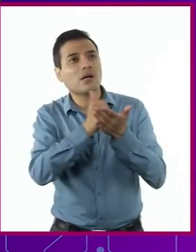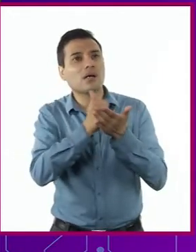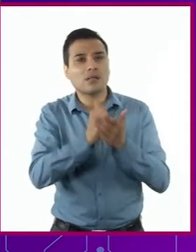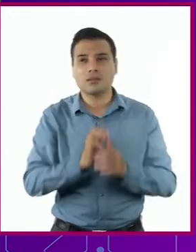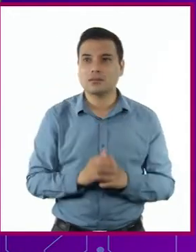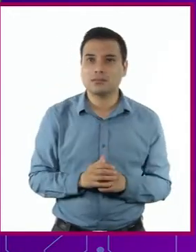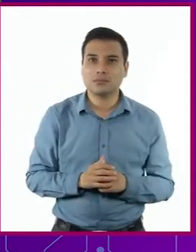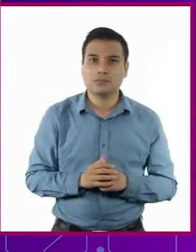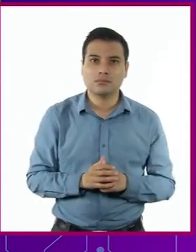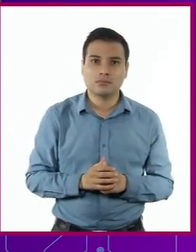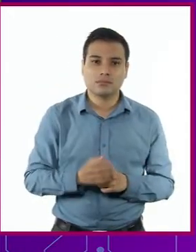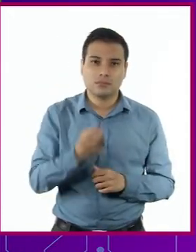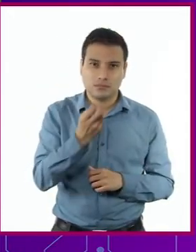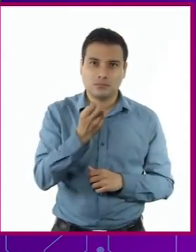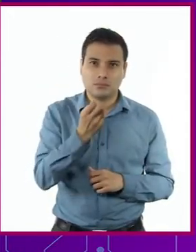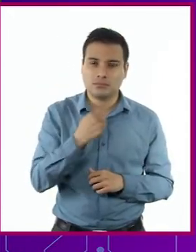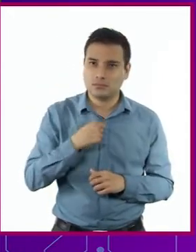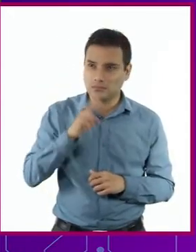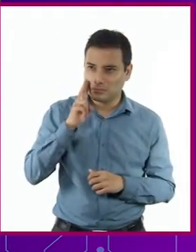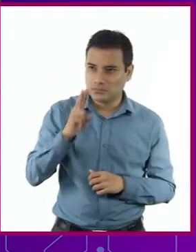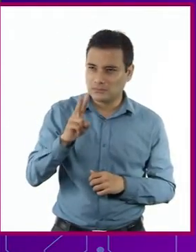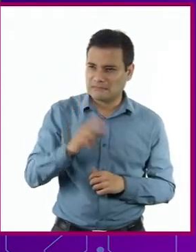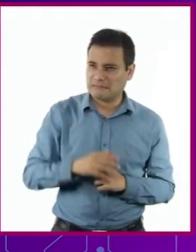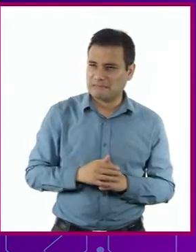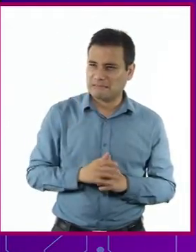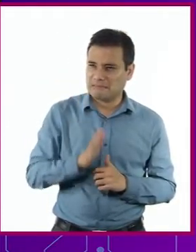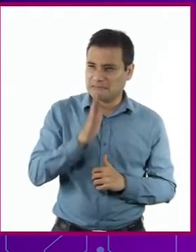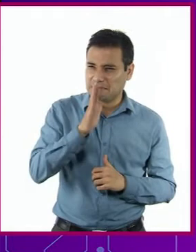Eso fue lo que me rompió el corazón.